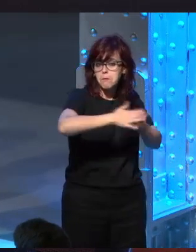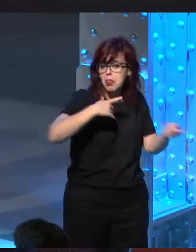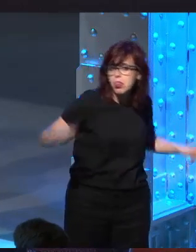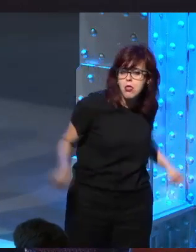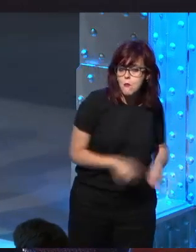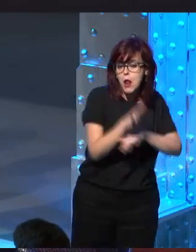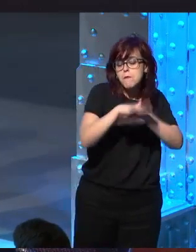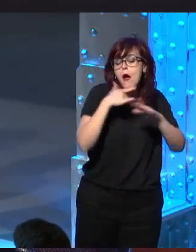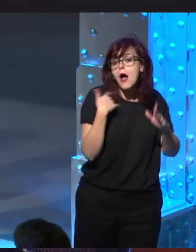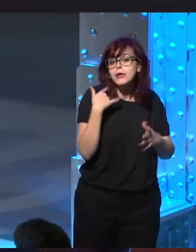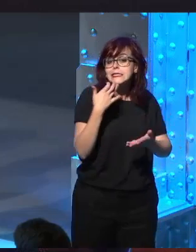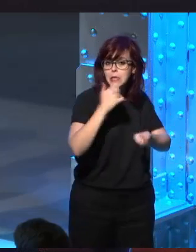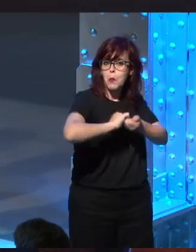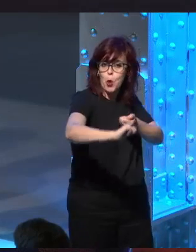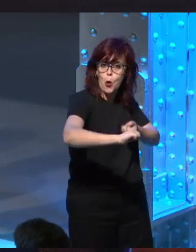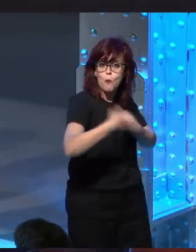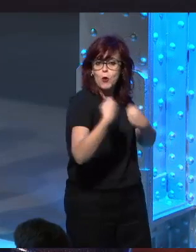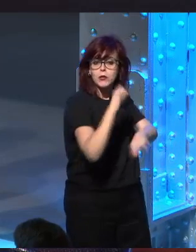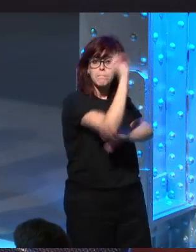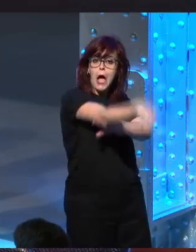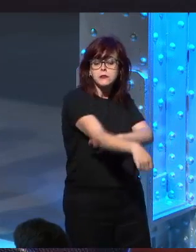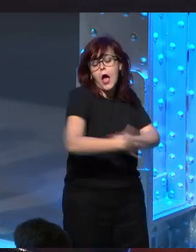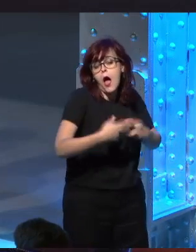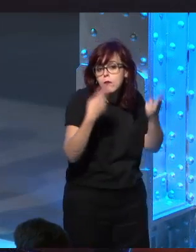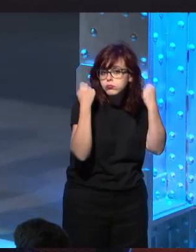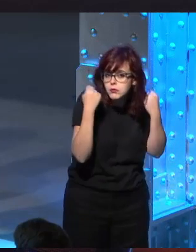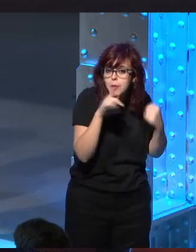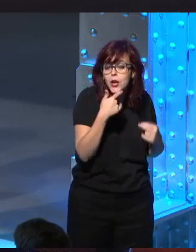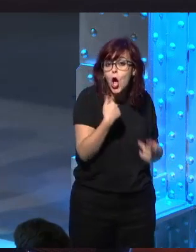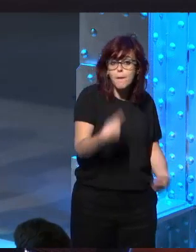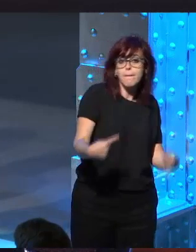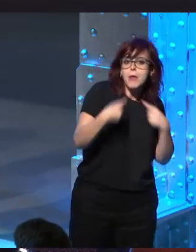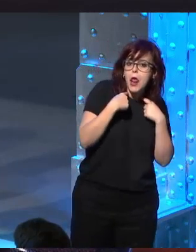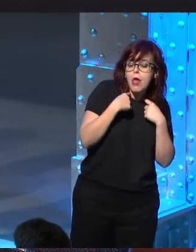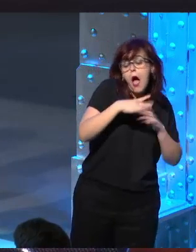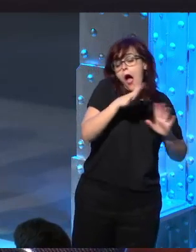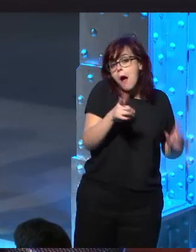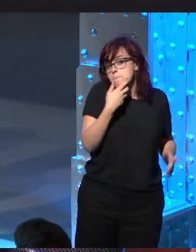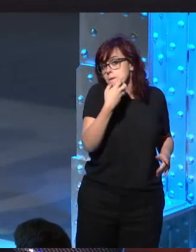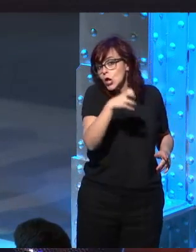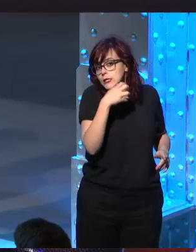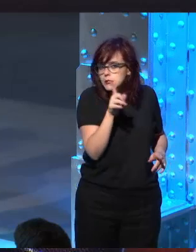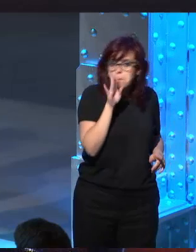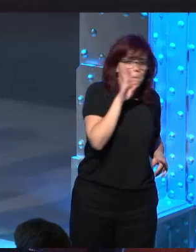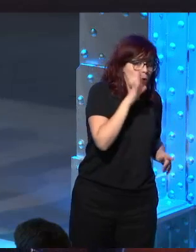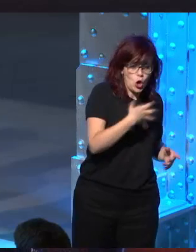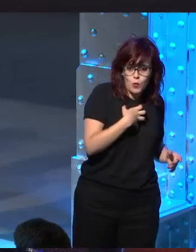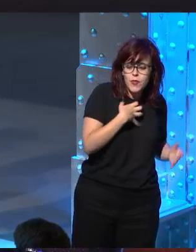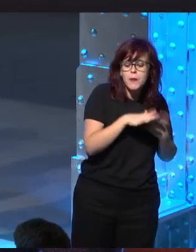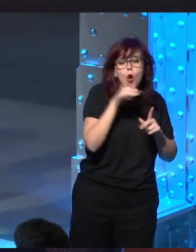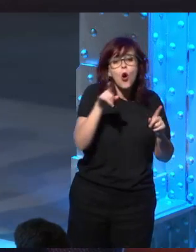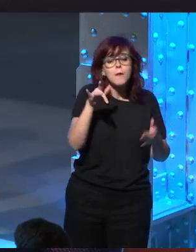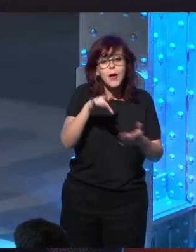tenga la pierna más larga gana. Con una condición, que el que pierda no se queje, porque jugábamos eso. Bueno, y luego Ramoncín, un día que